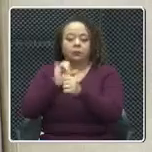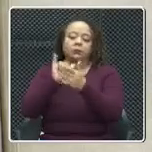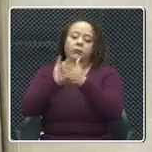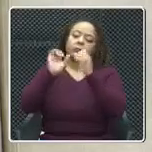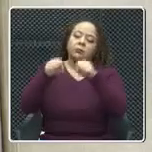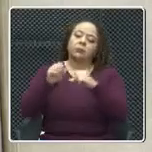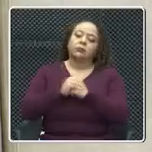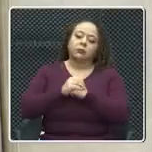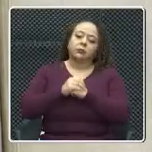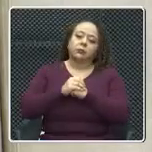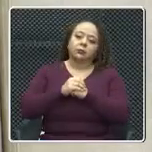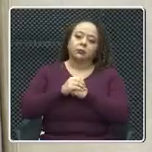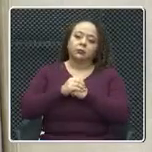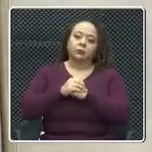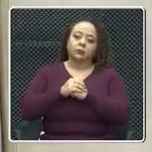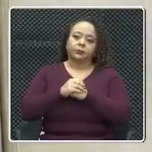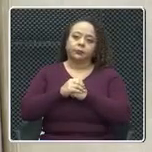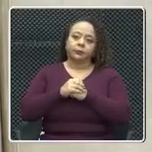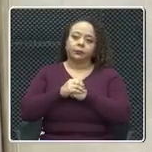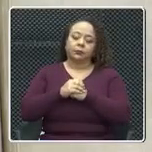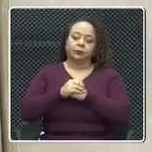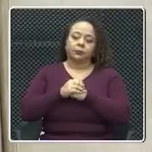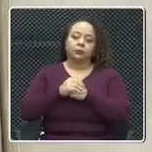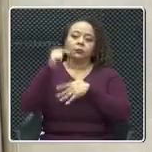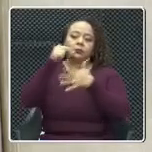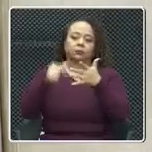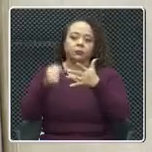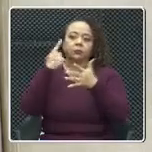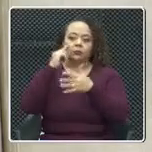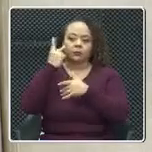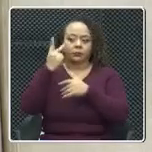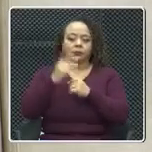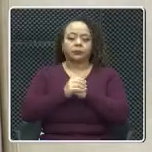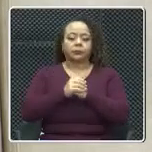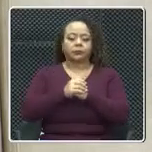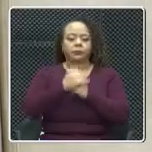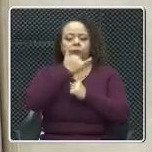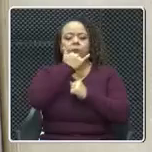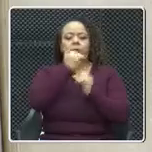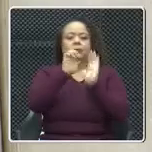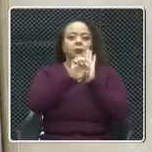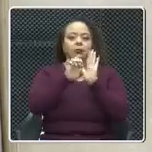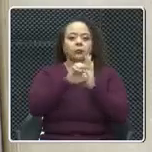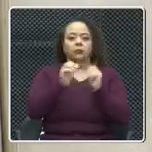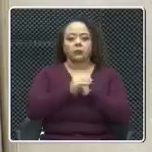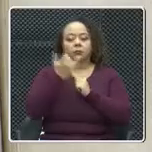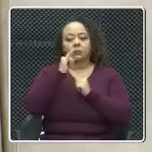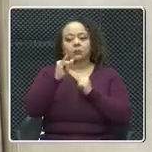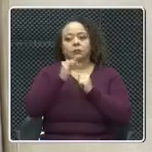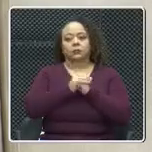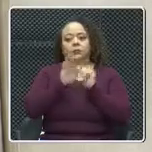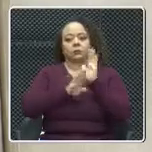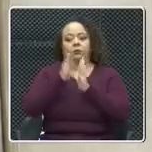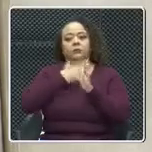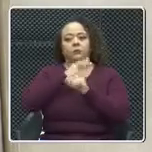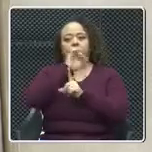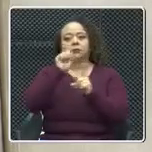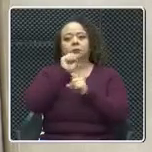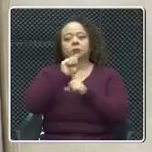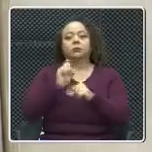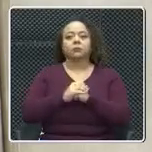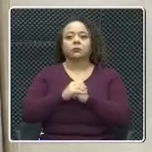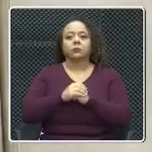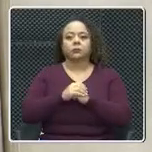podría ser un factor a considerar. Ahora, ¿qué pasa, por ejemplo, si lo que está exacerbando mi condición base